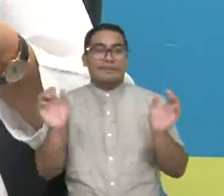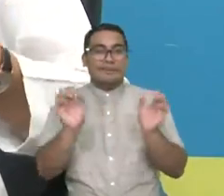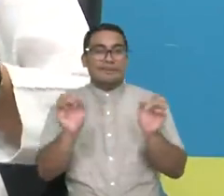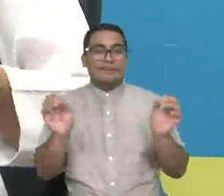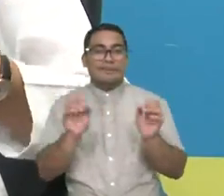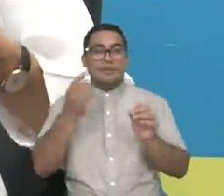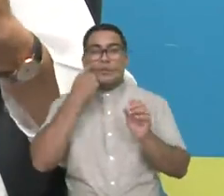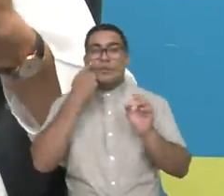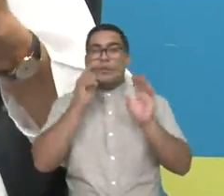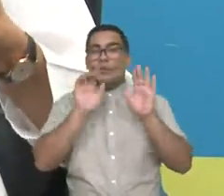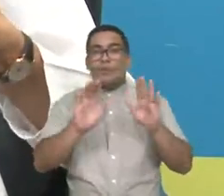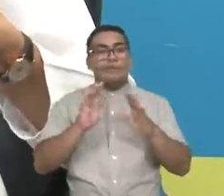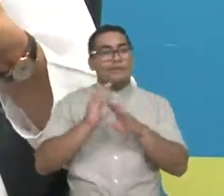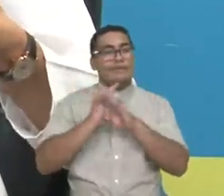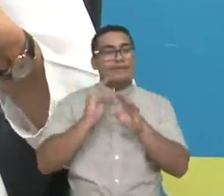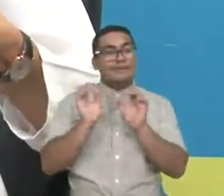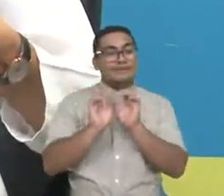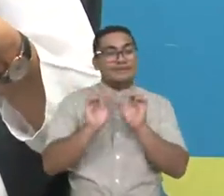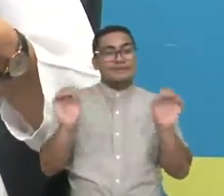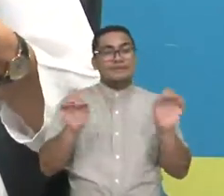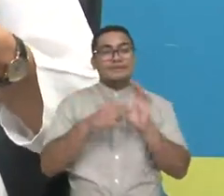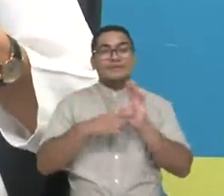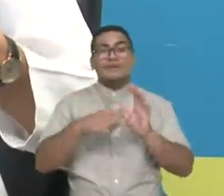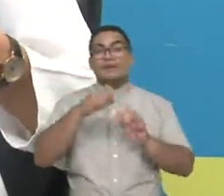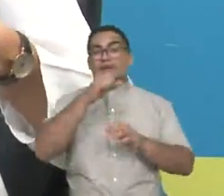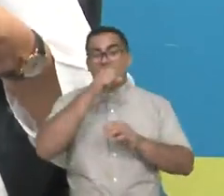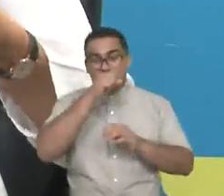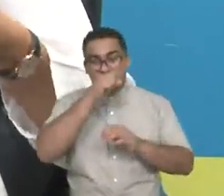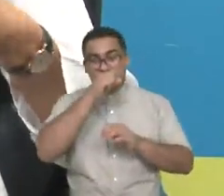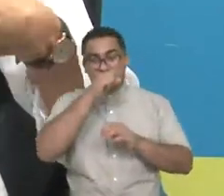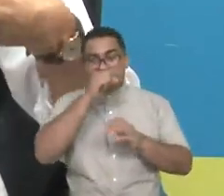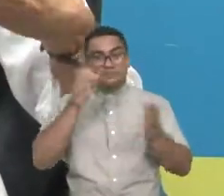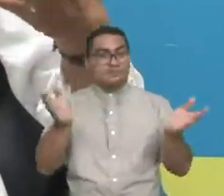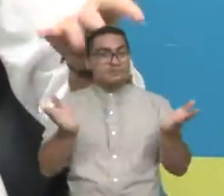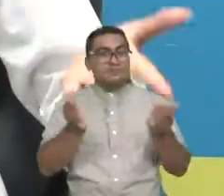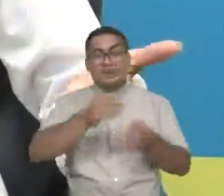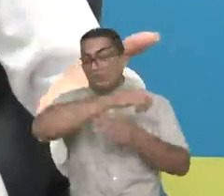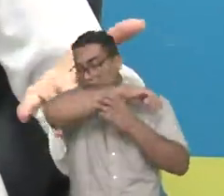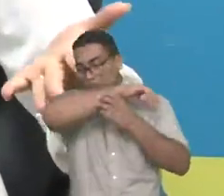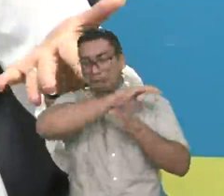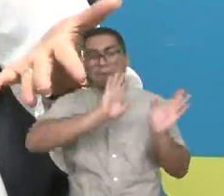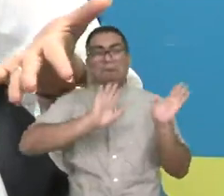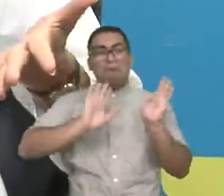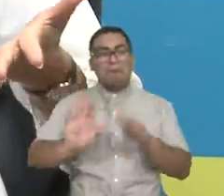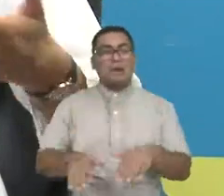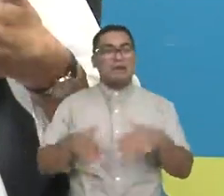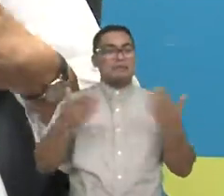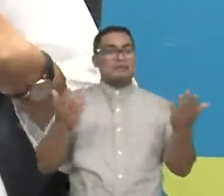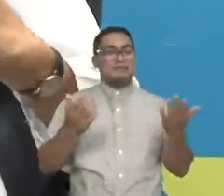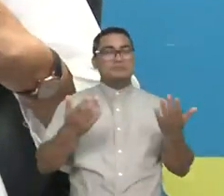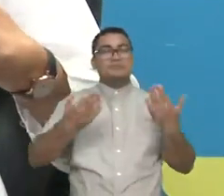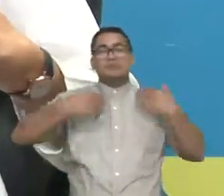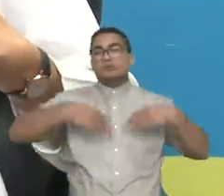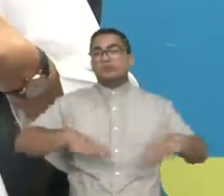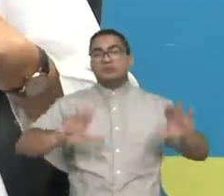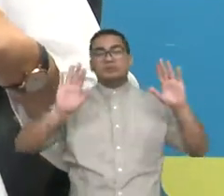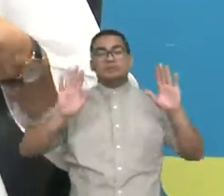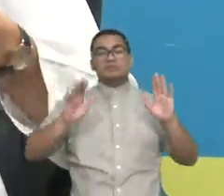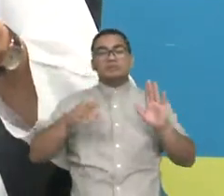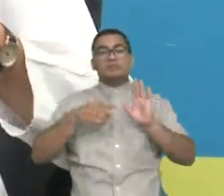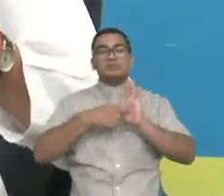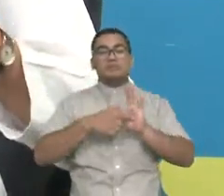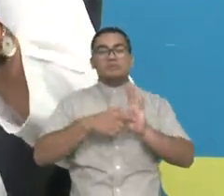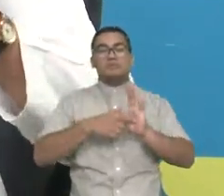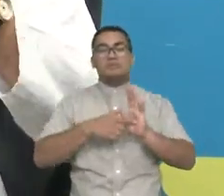se protegen, no, por ejemplo, al toser, no utilizan el ángulo del codo, que ya se ha dicho reiteradas veces.